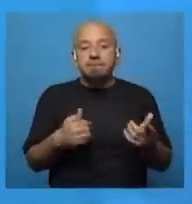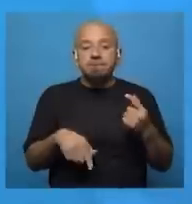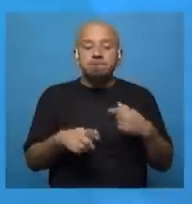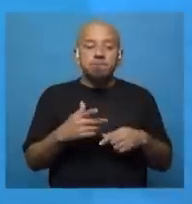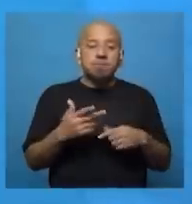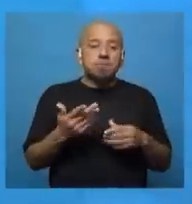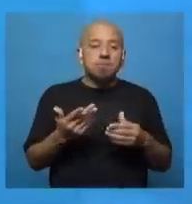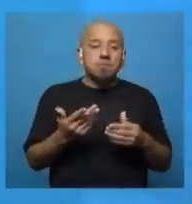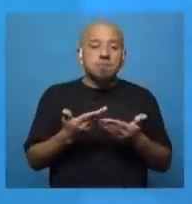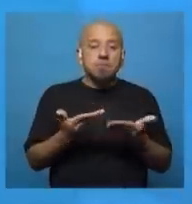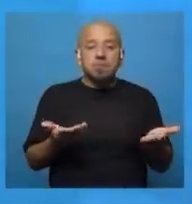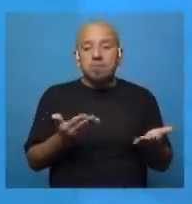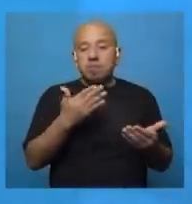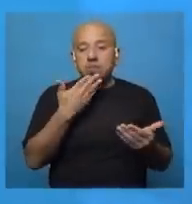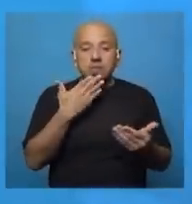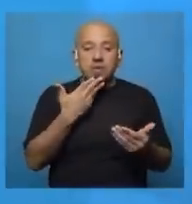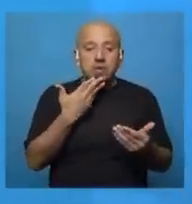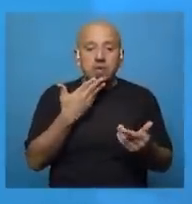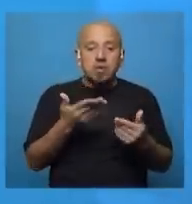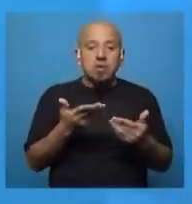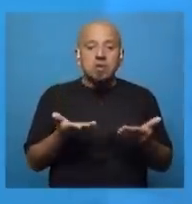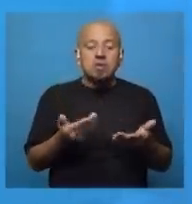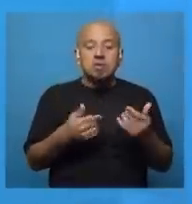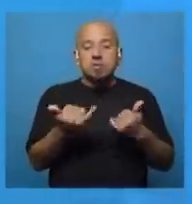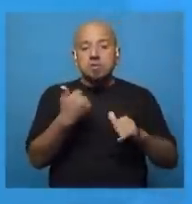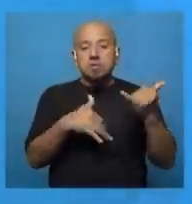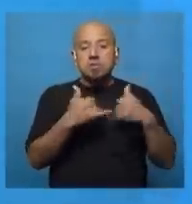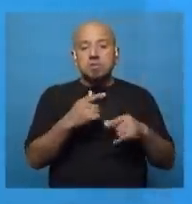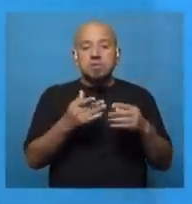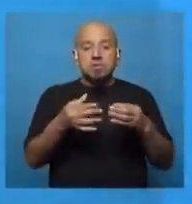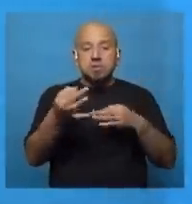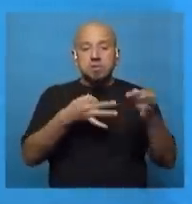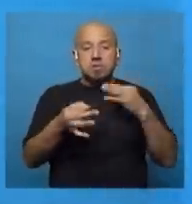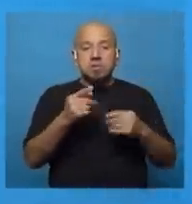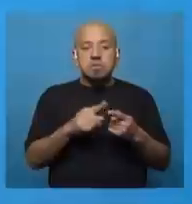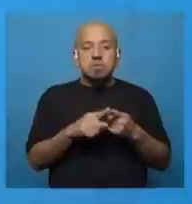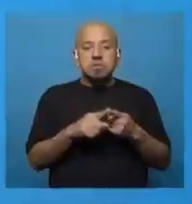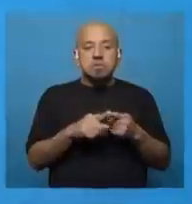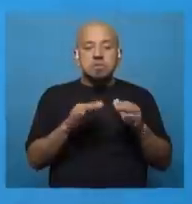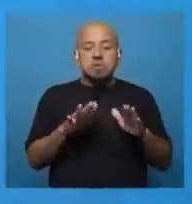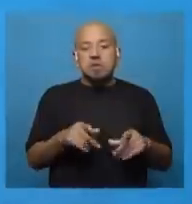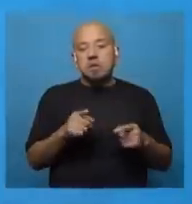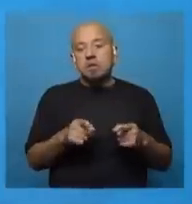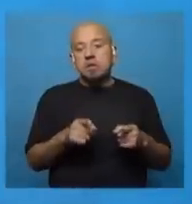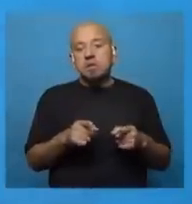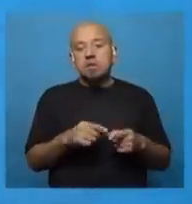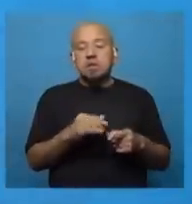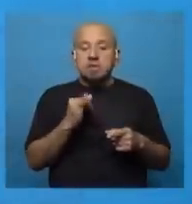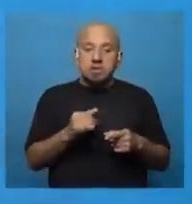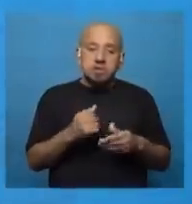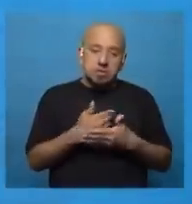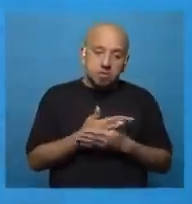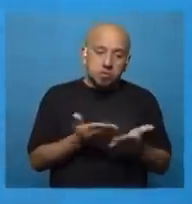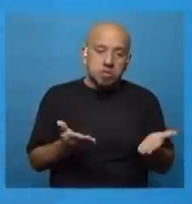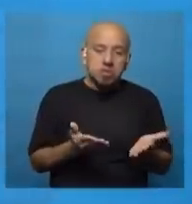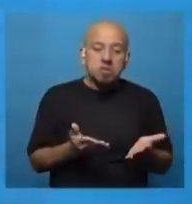suspicacias y sospechas es con buena información y buenas explicaciones bueno acá la clave es que se diluciden